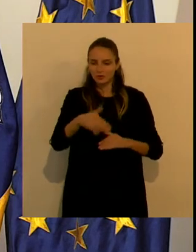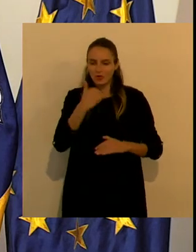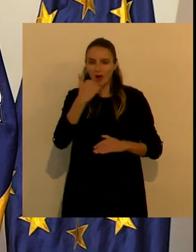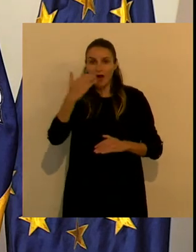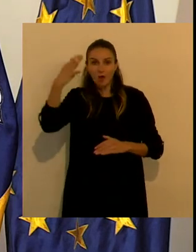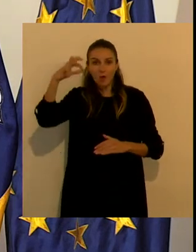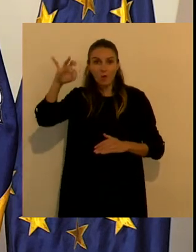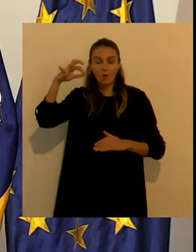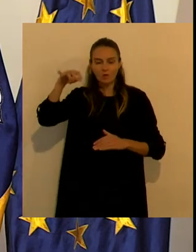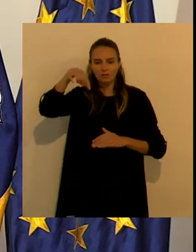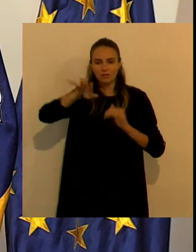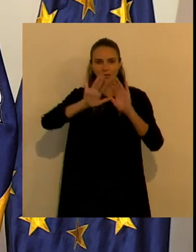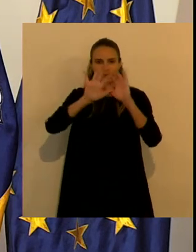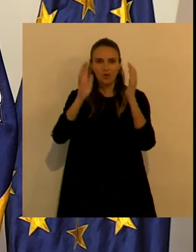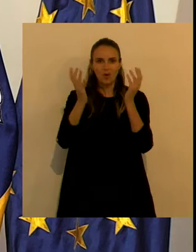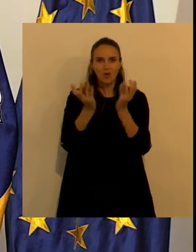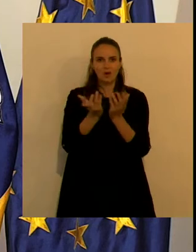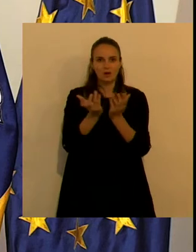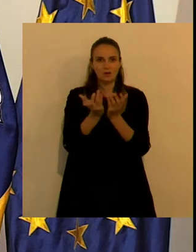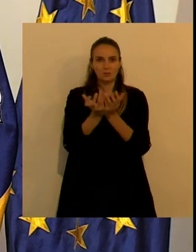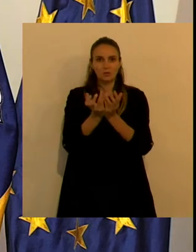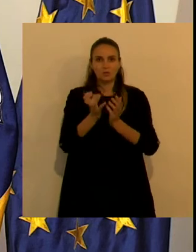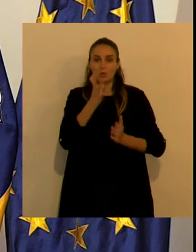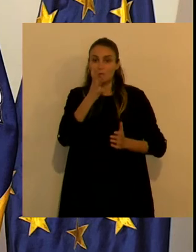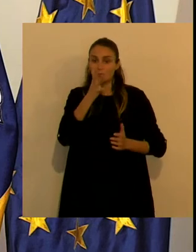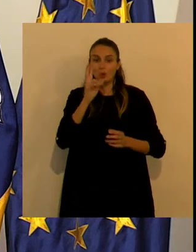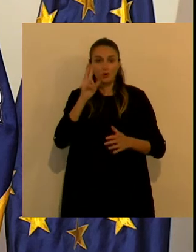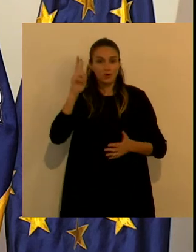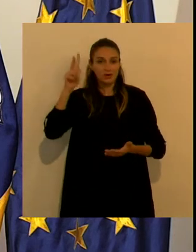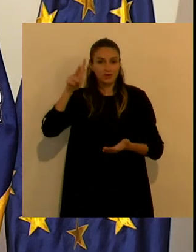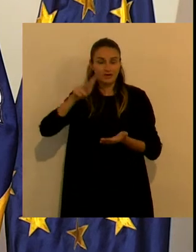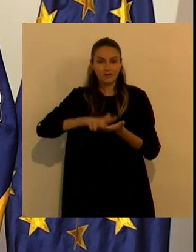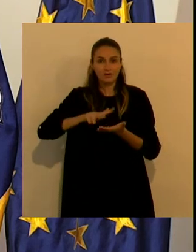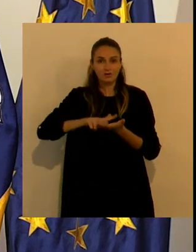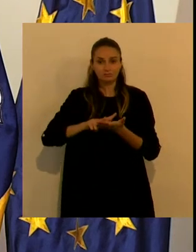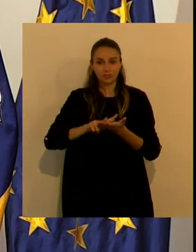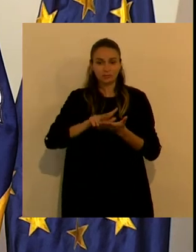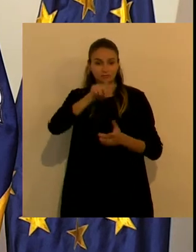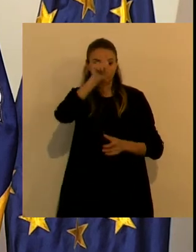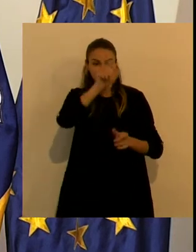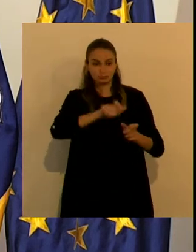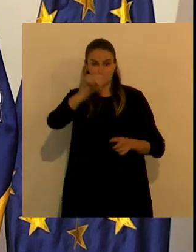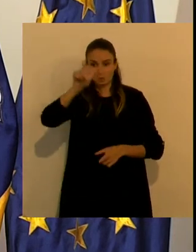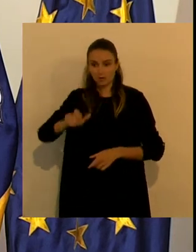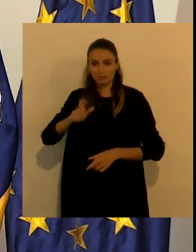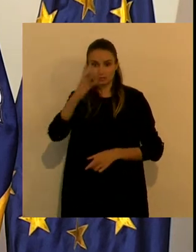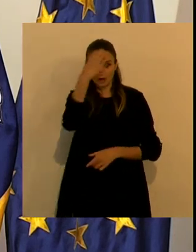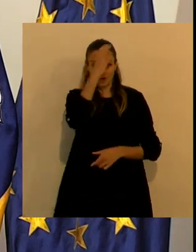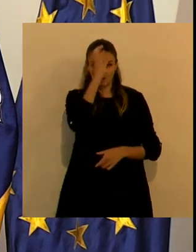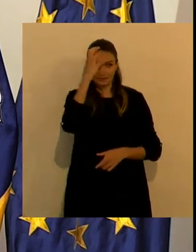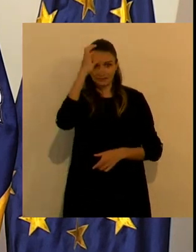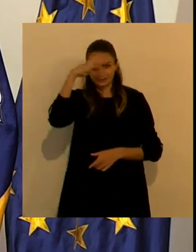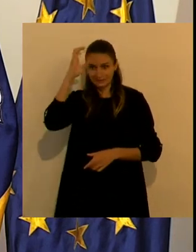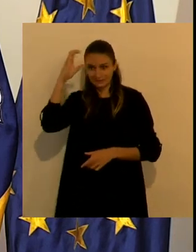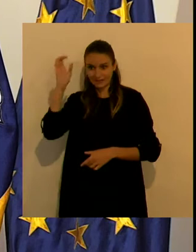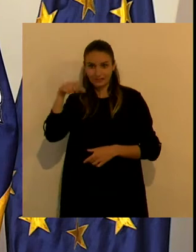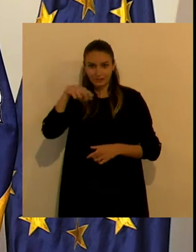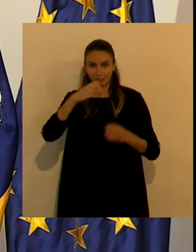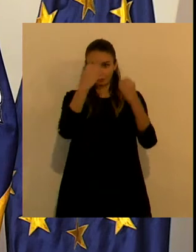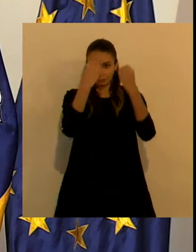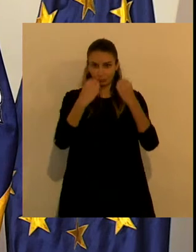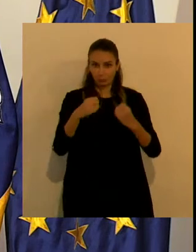nivel mundial en reconocer a las eminencias de la ciencia que han tenido que ver con la